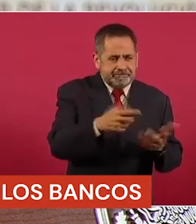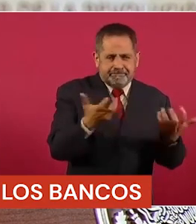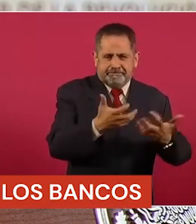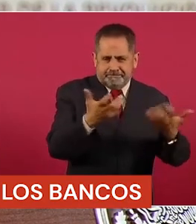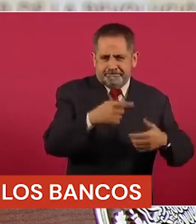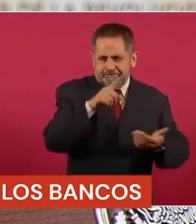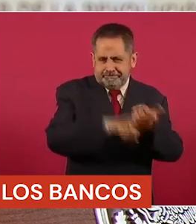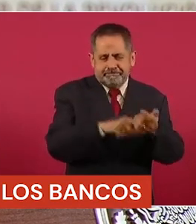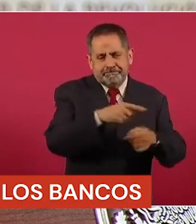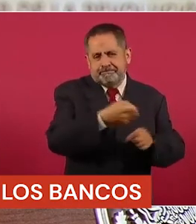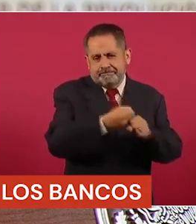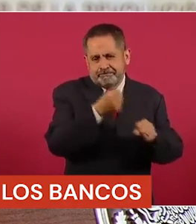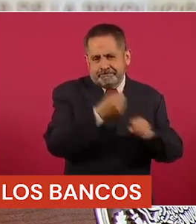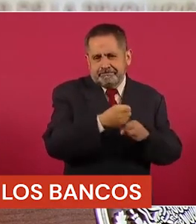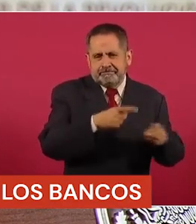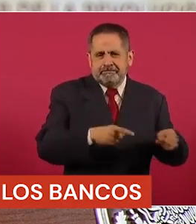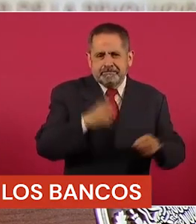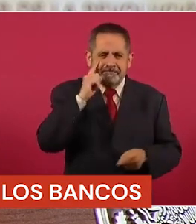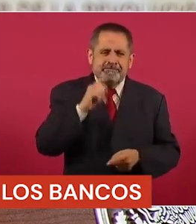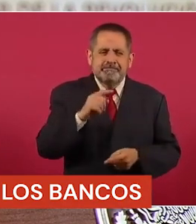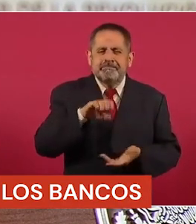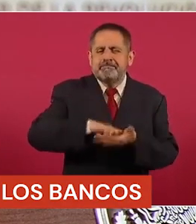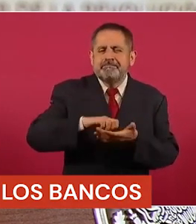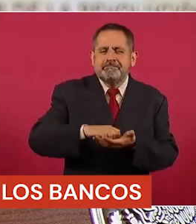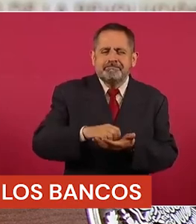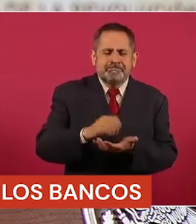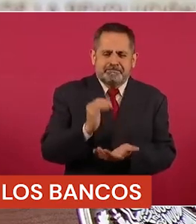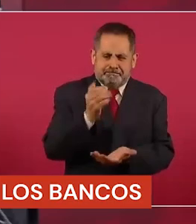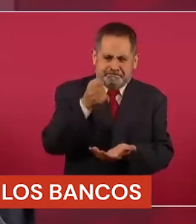para una caguama?